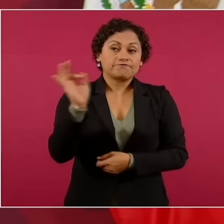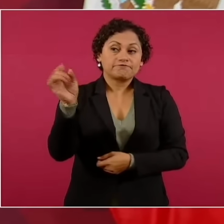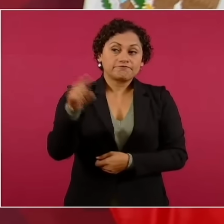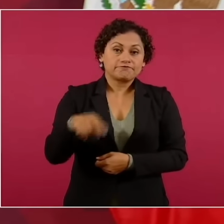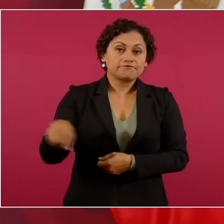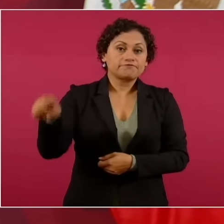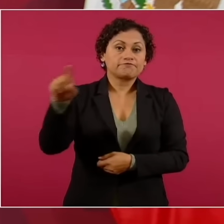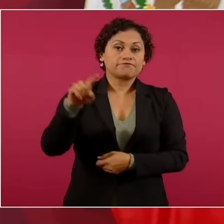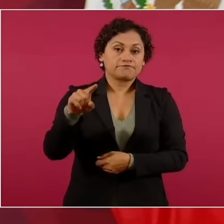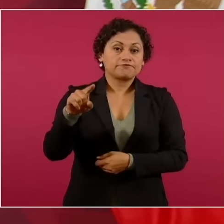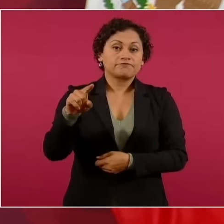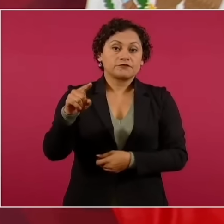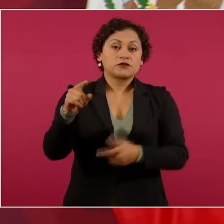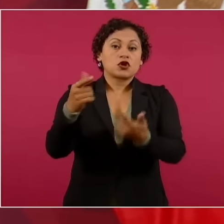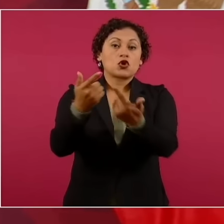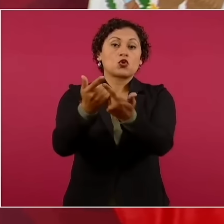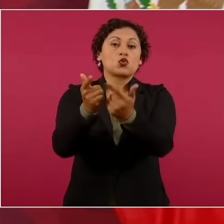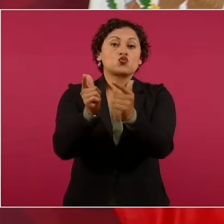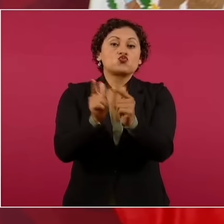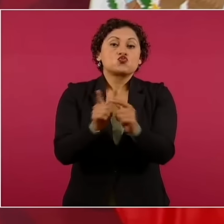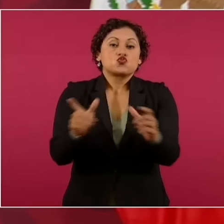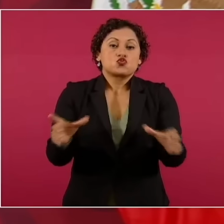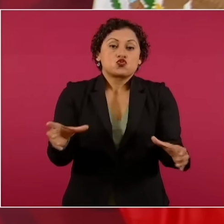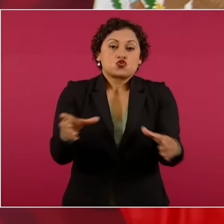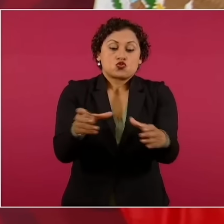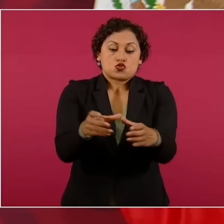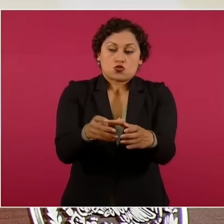de intermediación